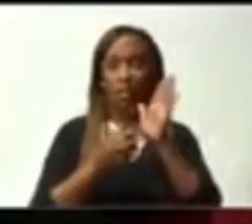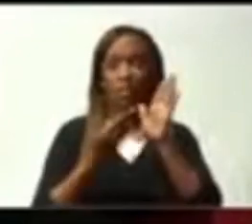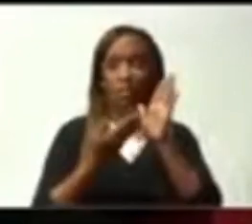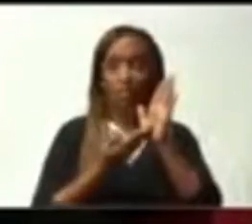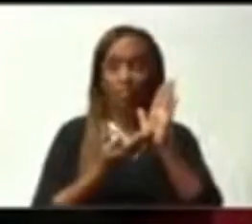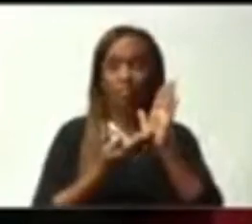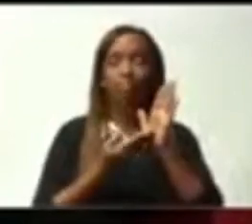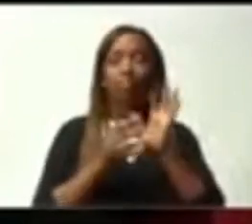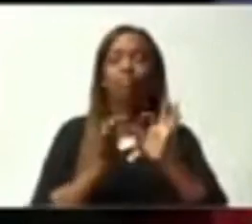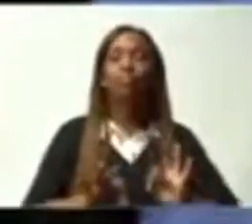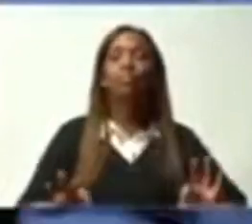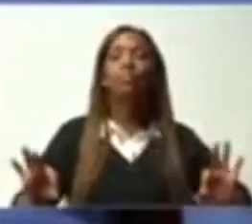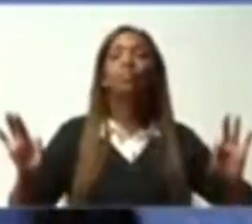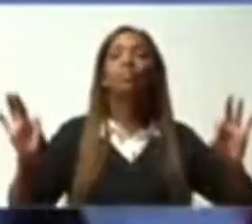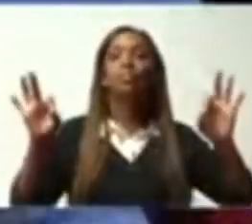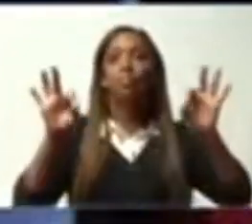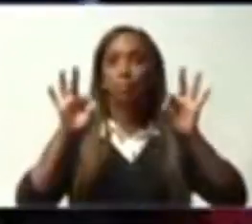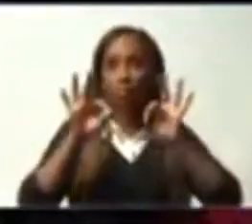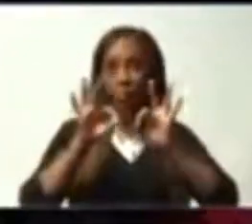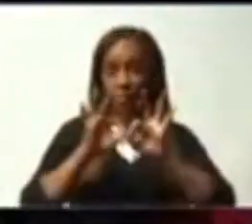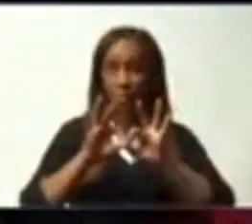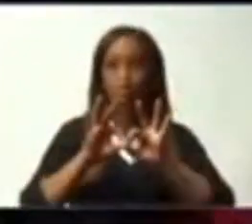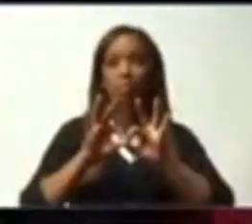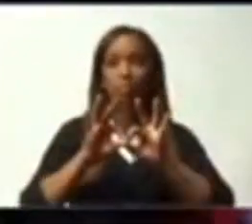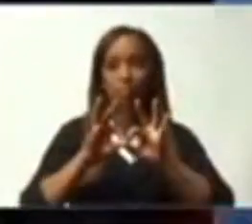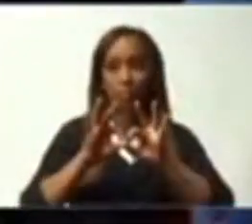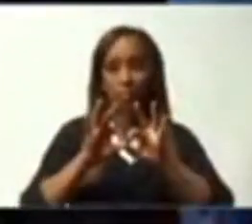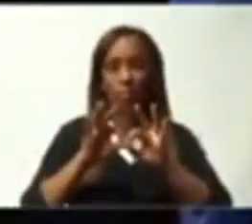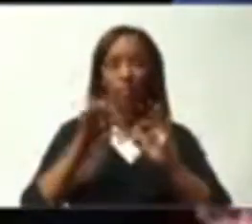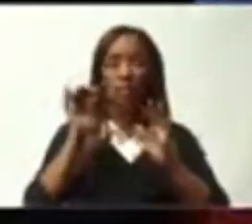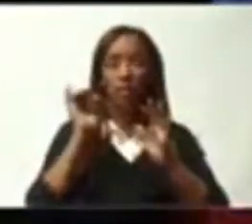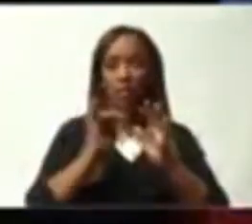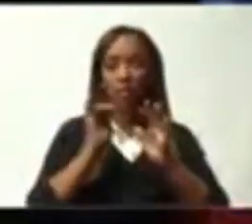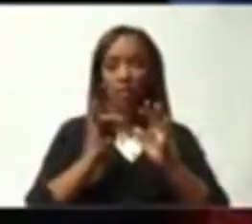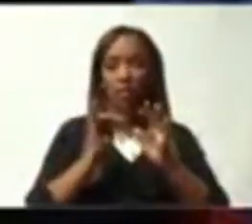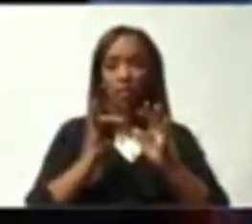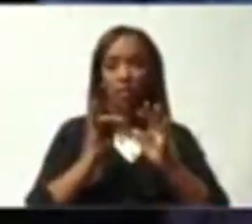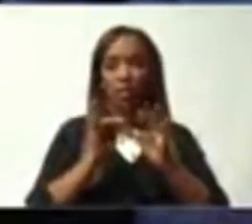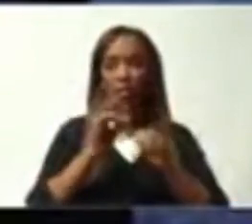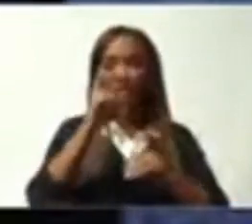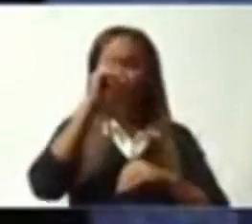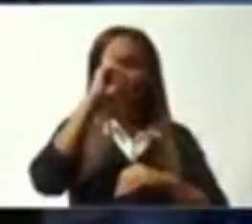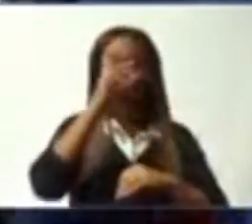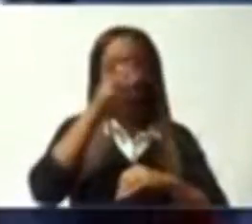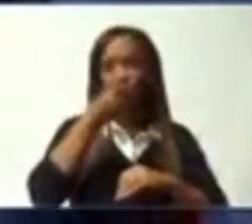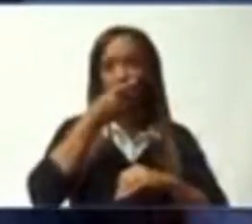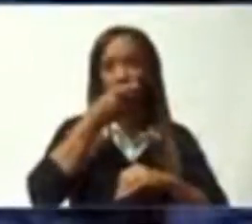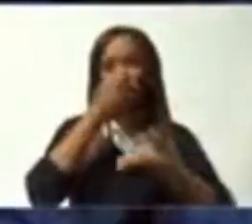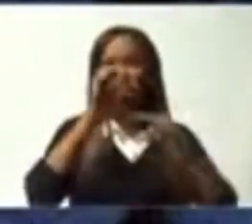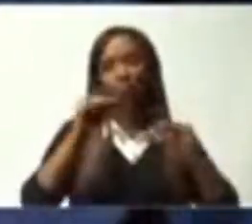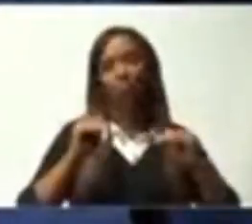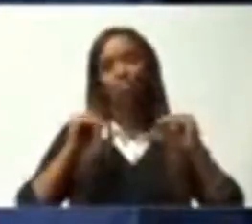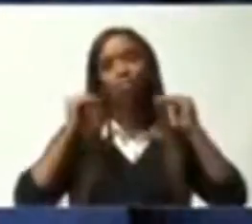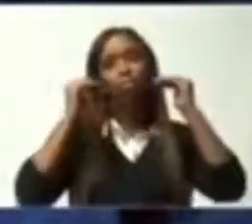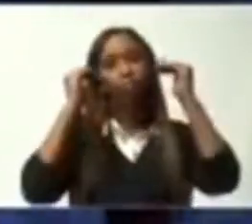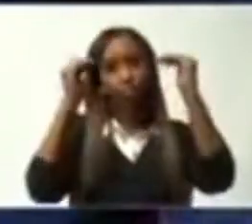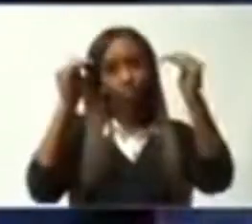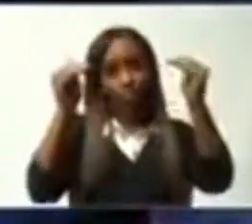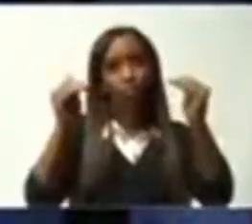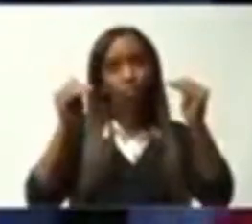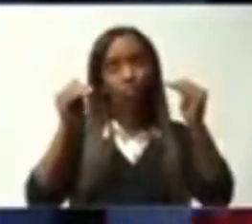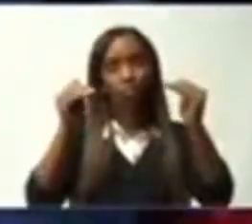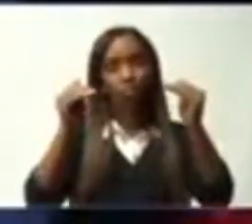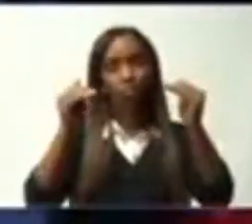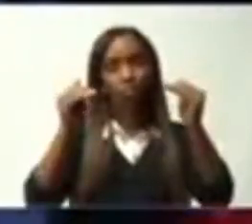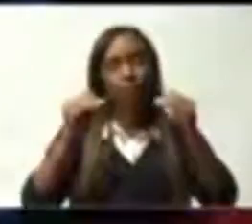Nosotros estamos de acuerdo con el interés de esta ley, pero es que además, y el